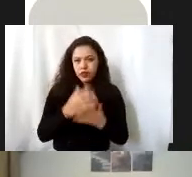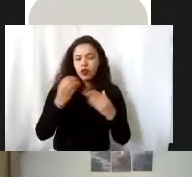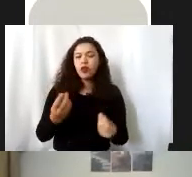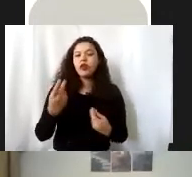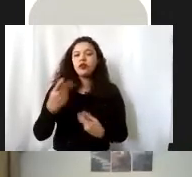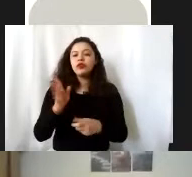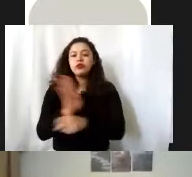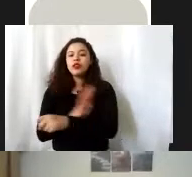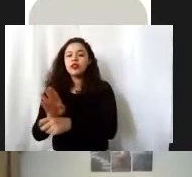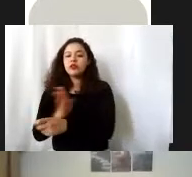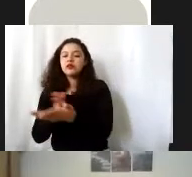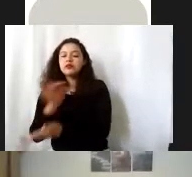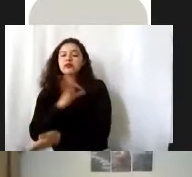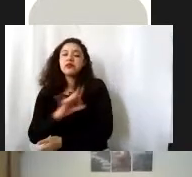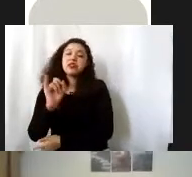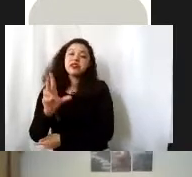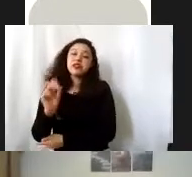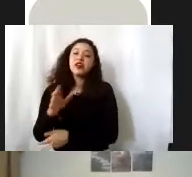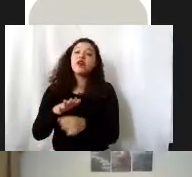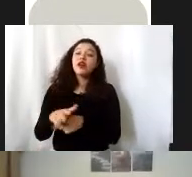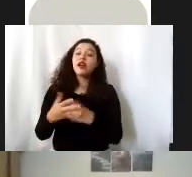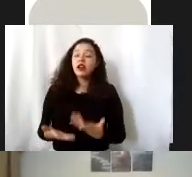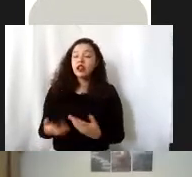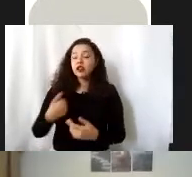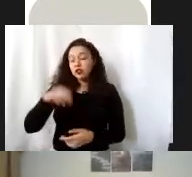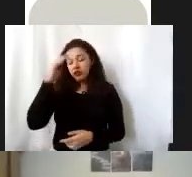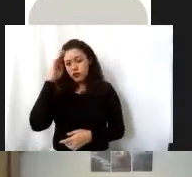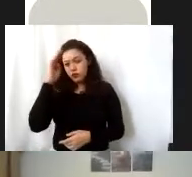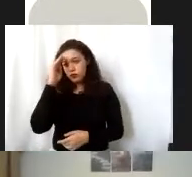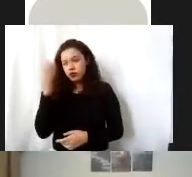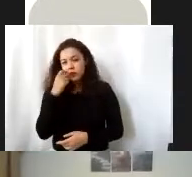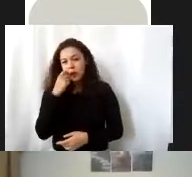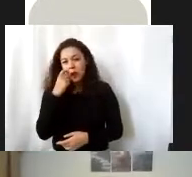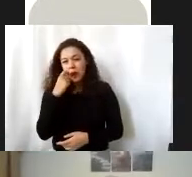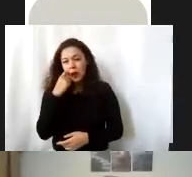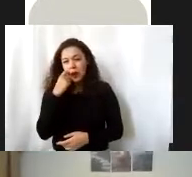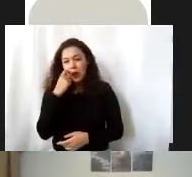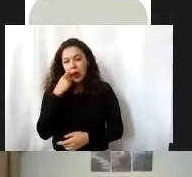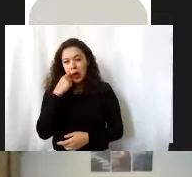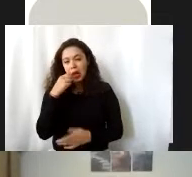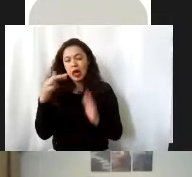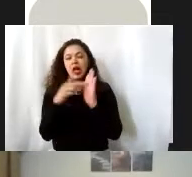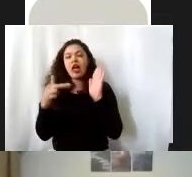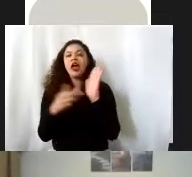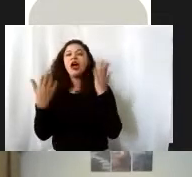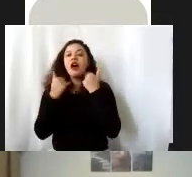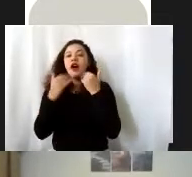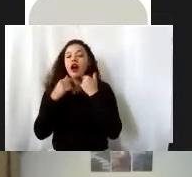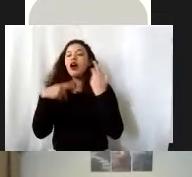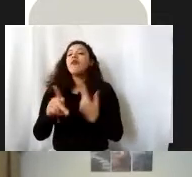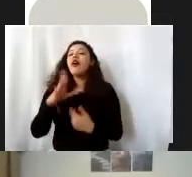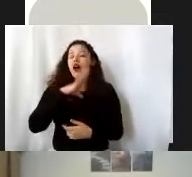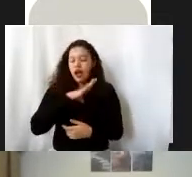beneficios. Entonces, también por eso no, pienso yo que no hay esa reglamentación, pero sí